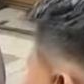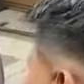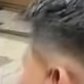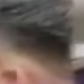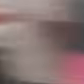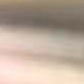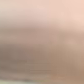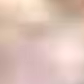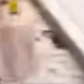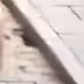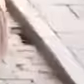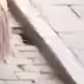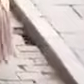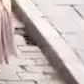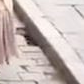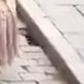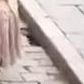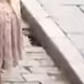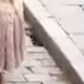de hermandad y mucha fe.